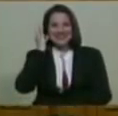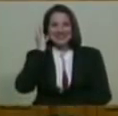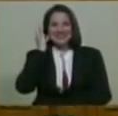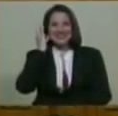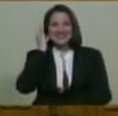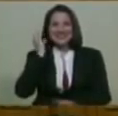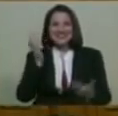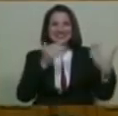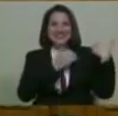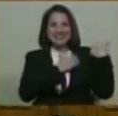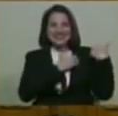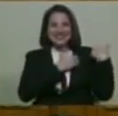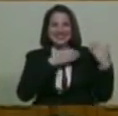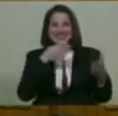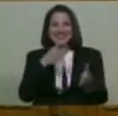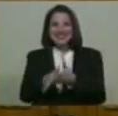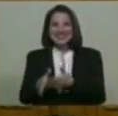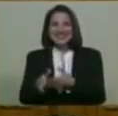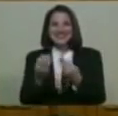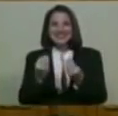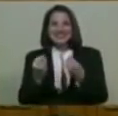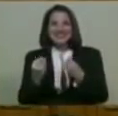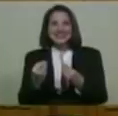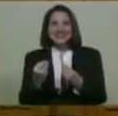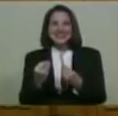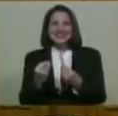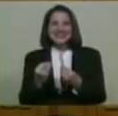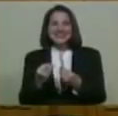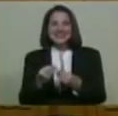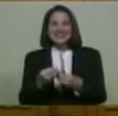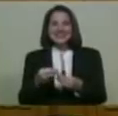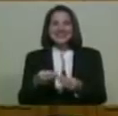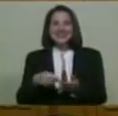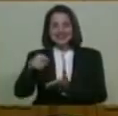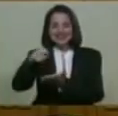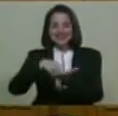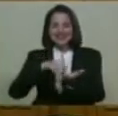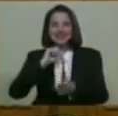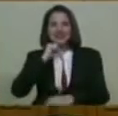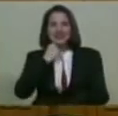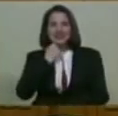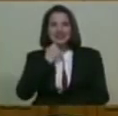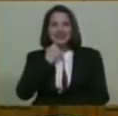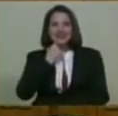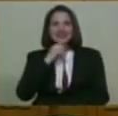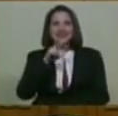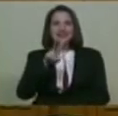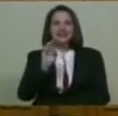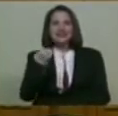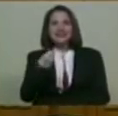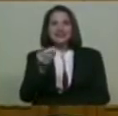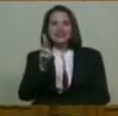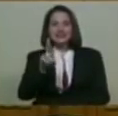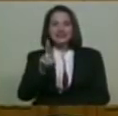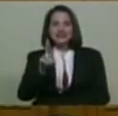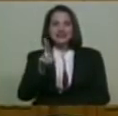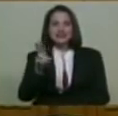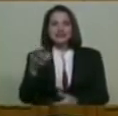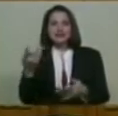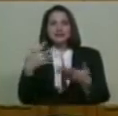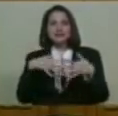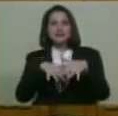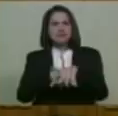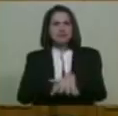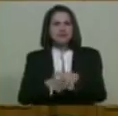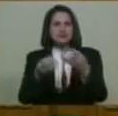de garantizar a través del código BQR del carnet de la patria la incorporación de